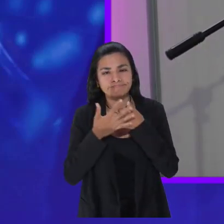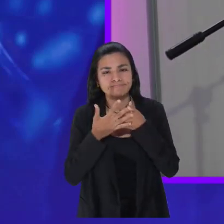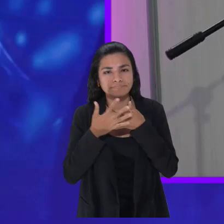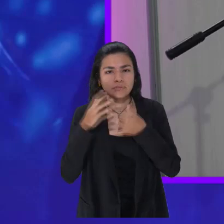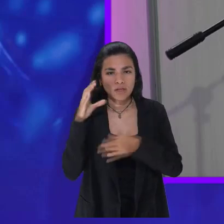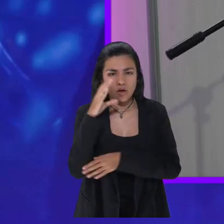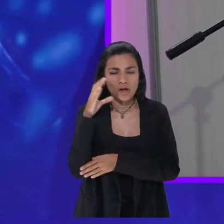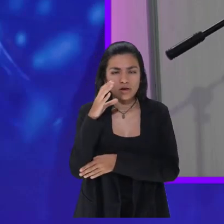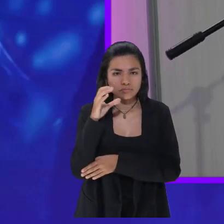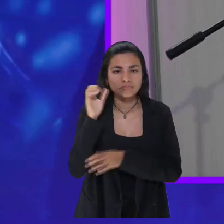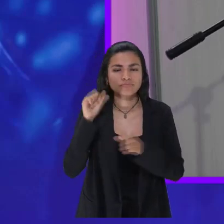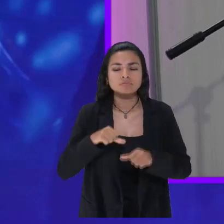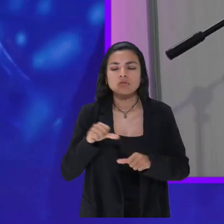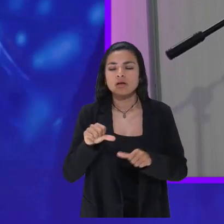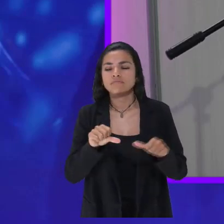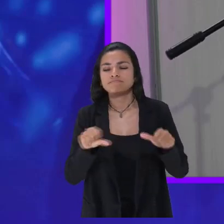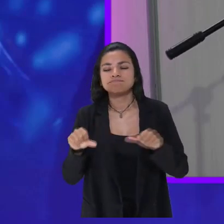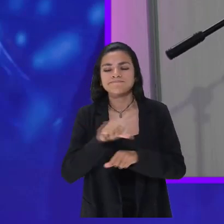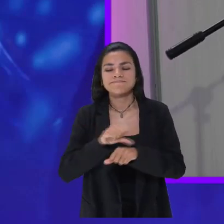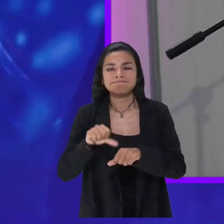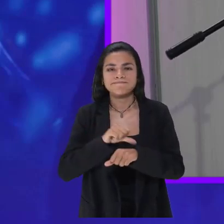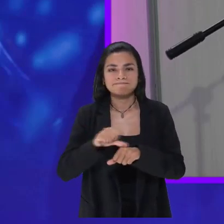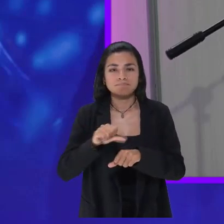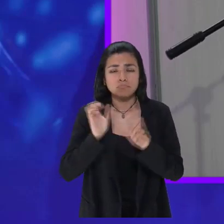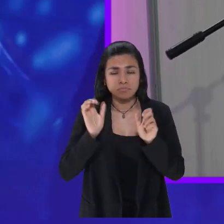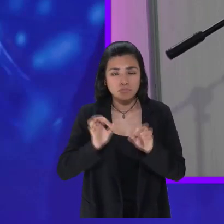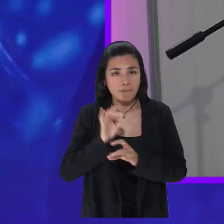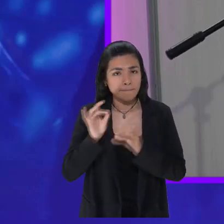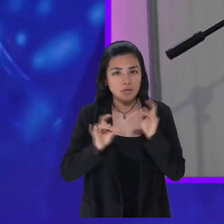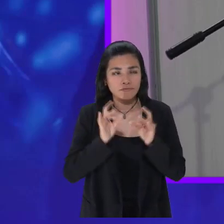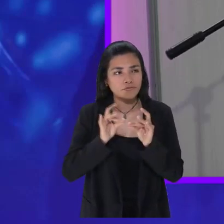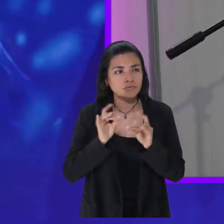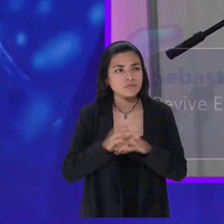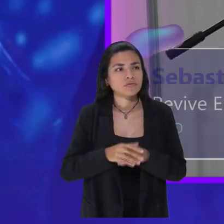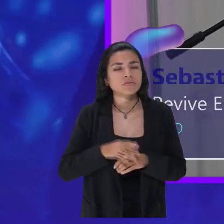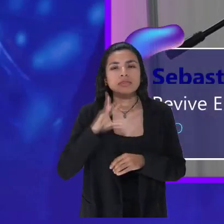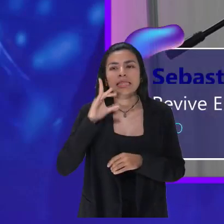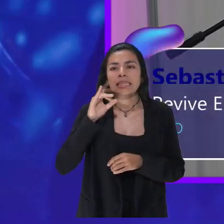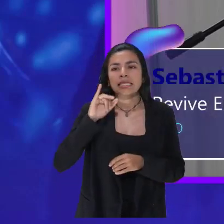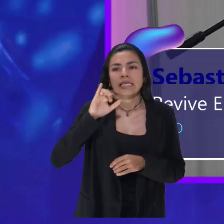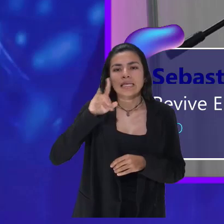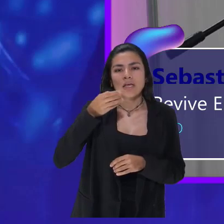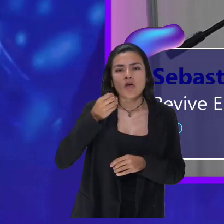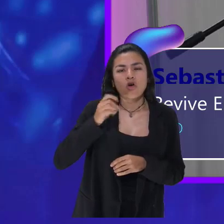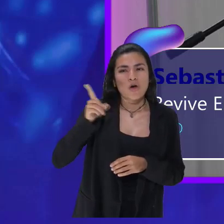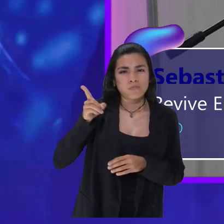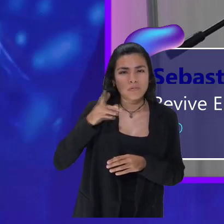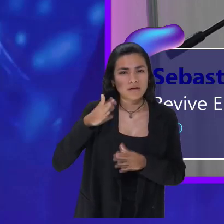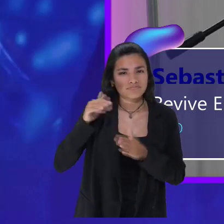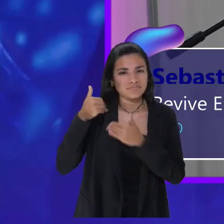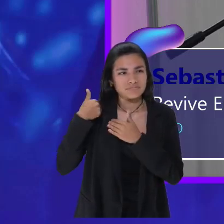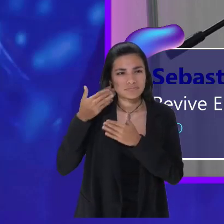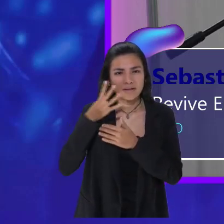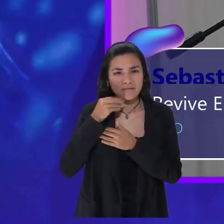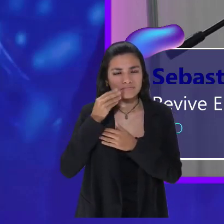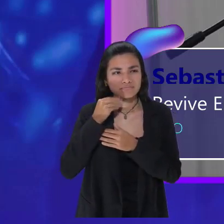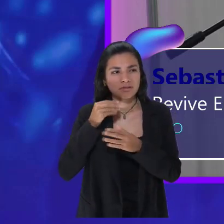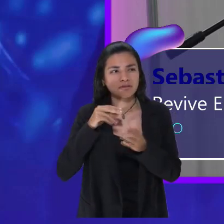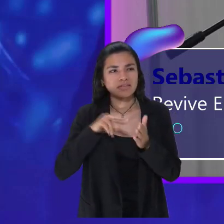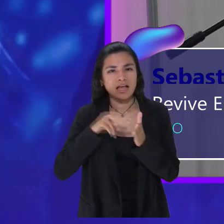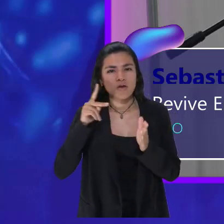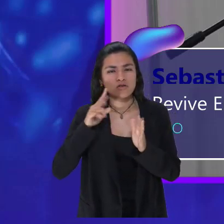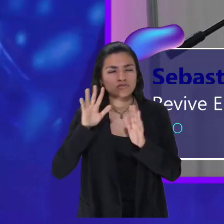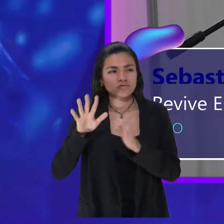remota, funcionó perfecto. Y hay otras tecnologías, Dieguito está por acá, que es el teso